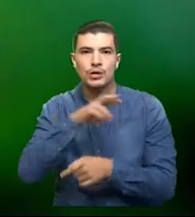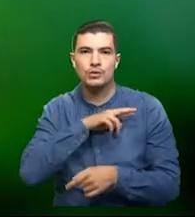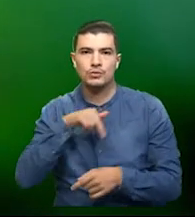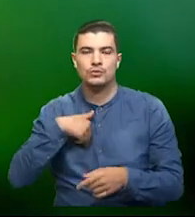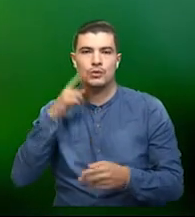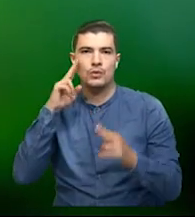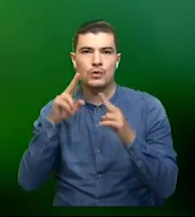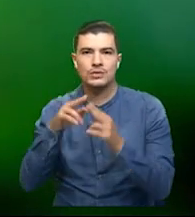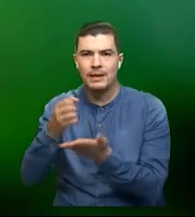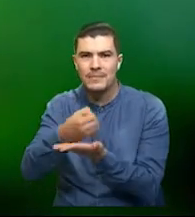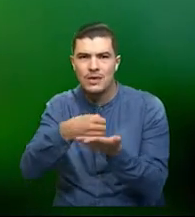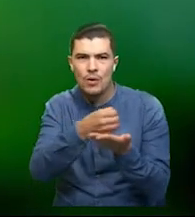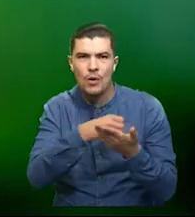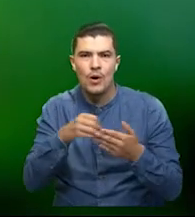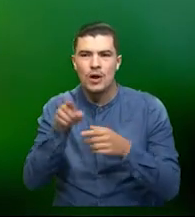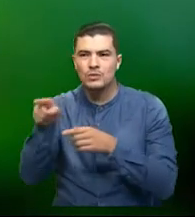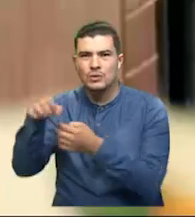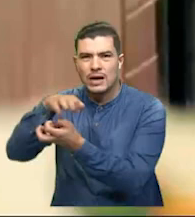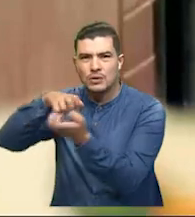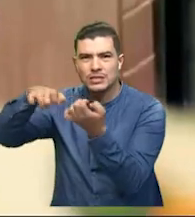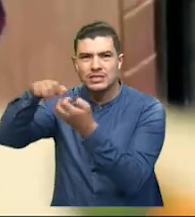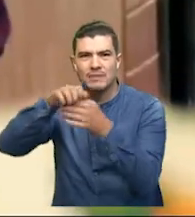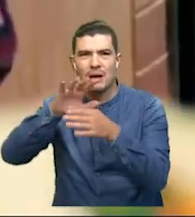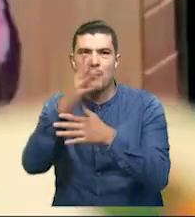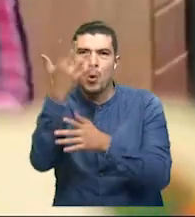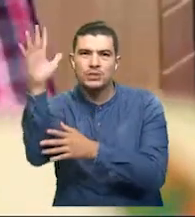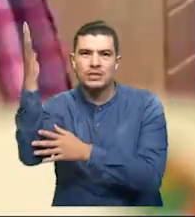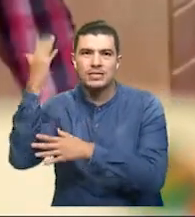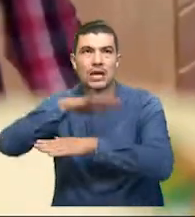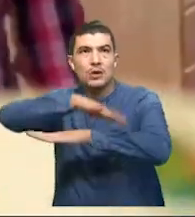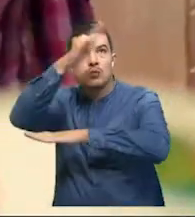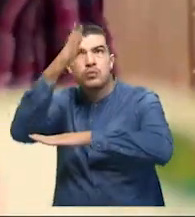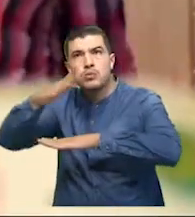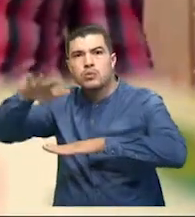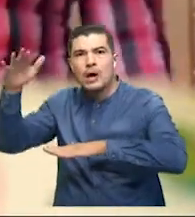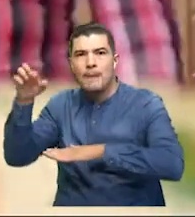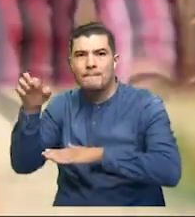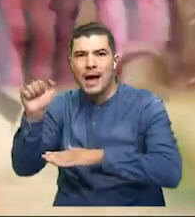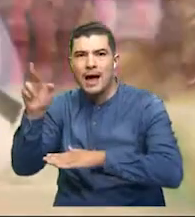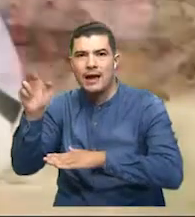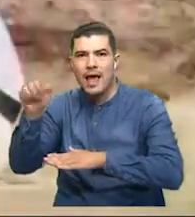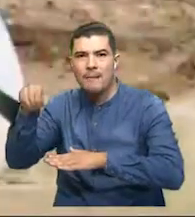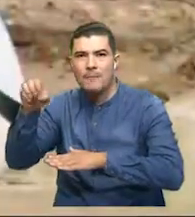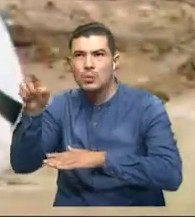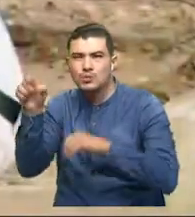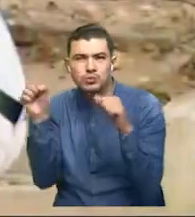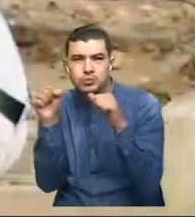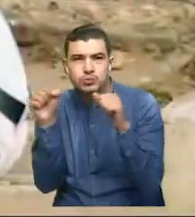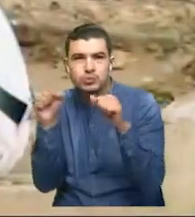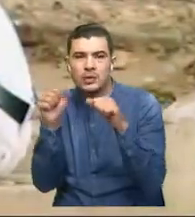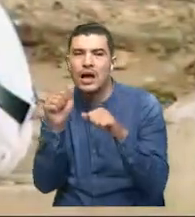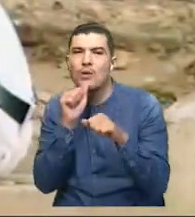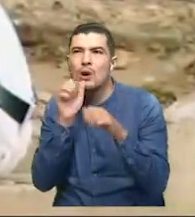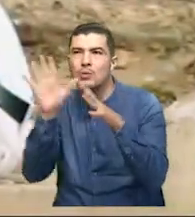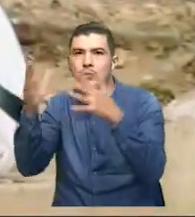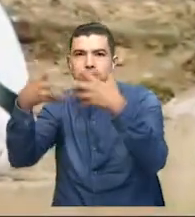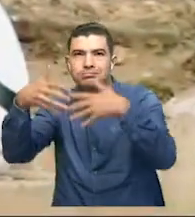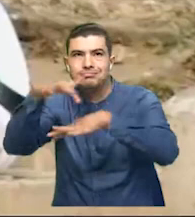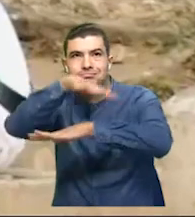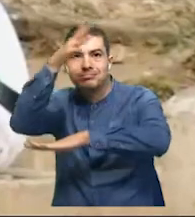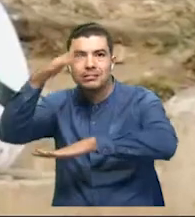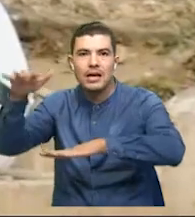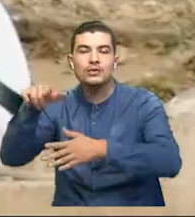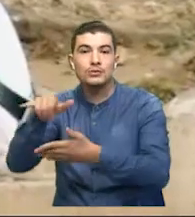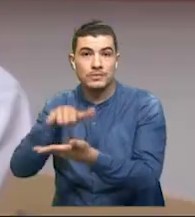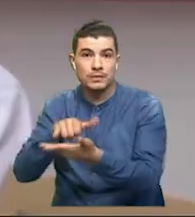bio de los ecosistemas de páramo, de los bosques de páramo, y vamos a ascender al municipio de Santa Bárbara. Ese es otro gran aporte que tenemos, de